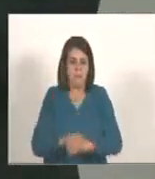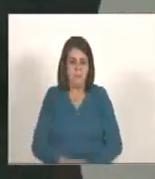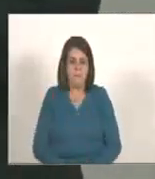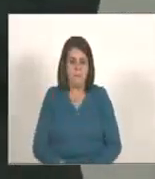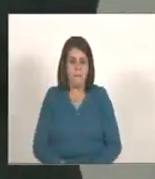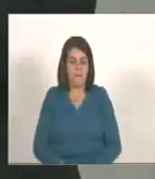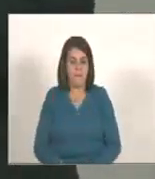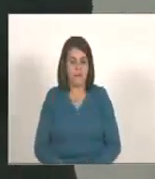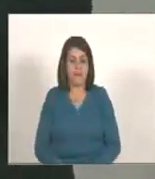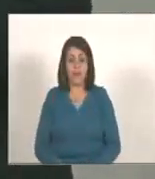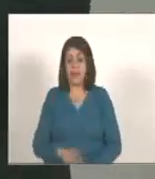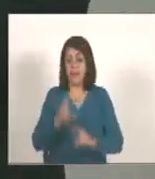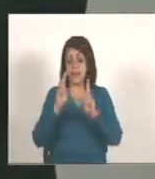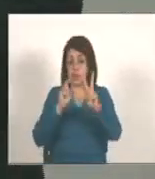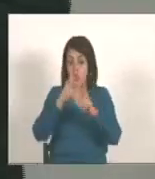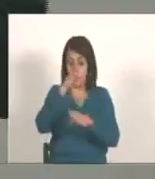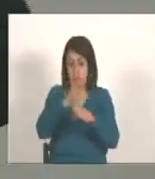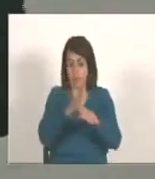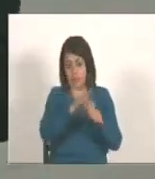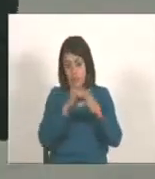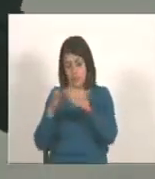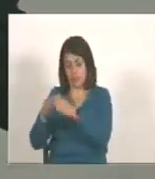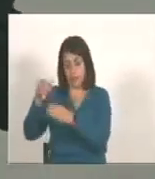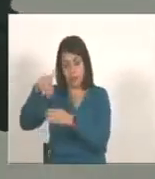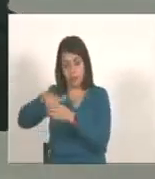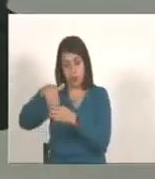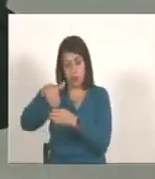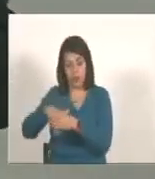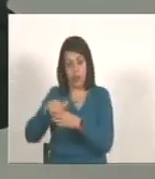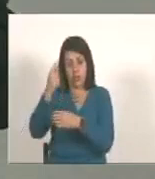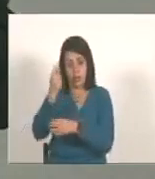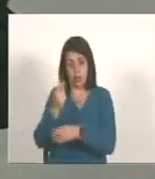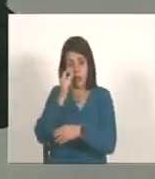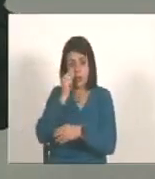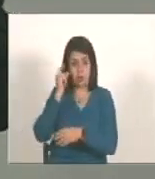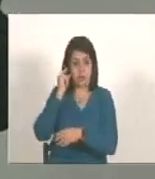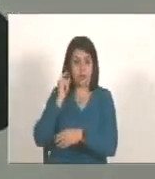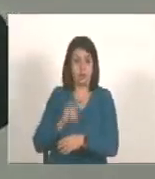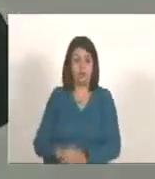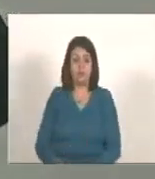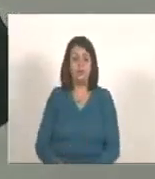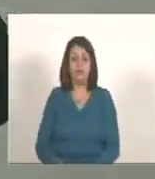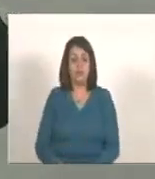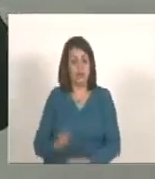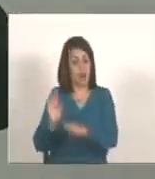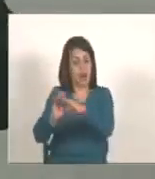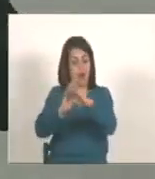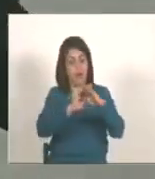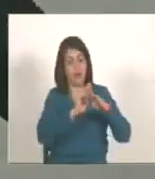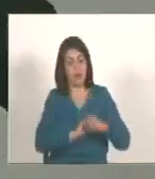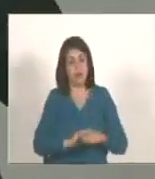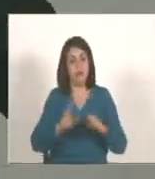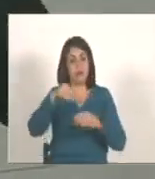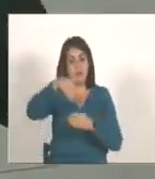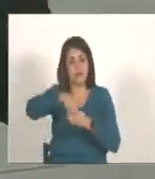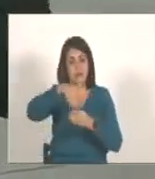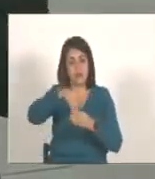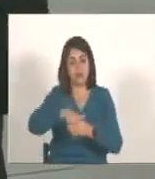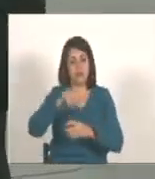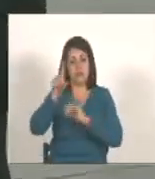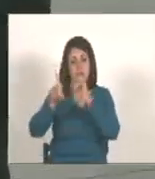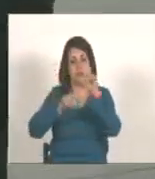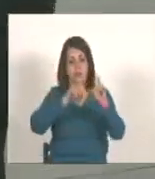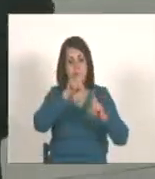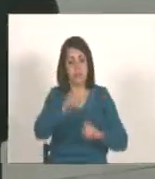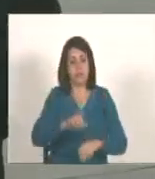Venezuela, con las dos terceras partes de los votos de las diputadas y diputados, convocan a un referendo